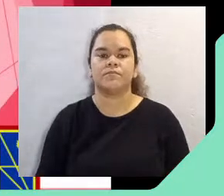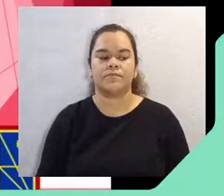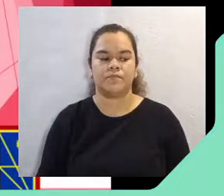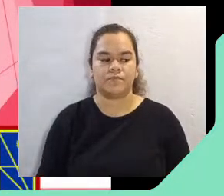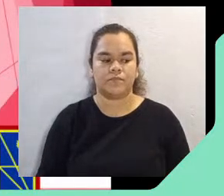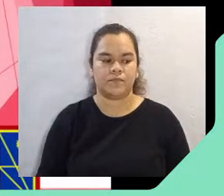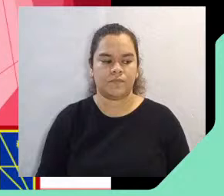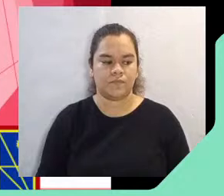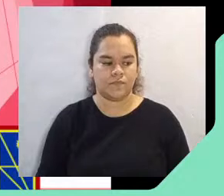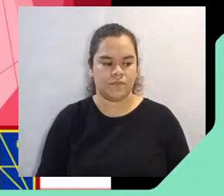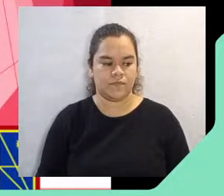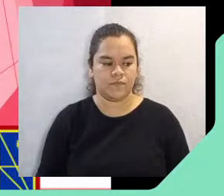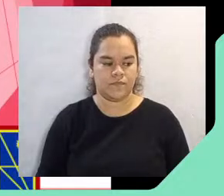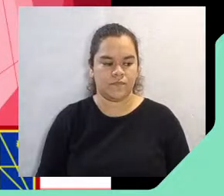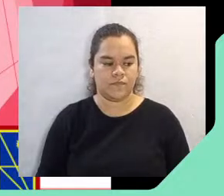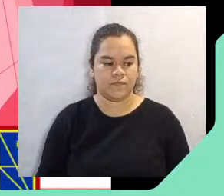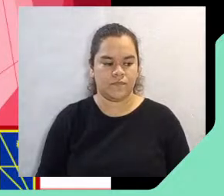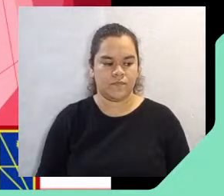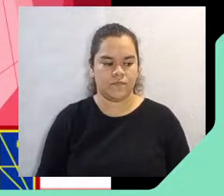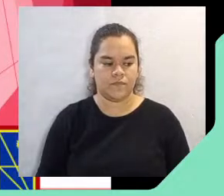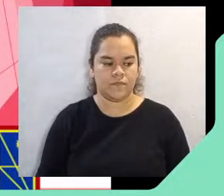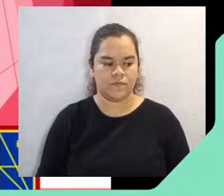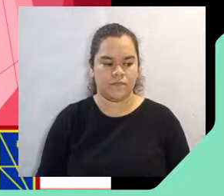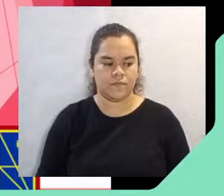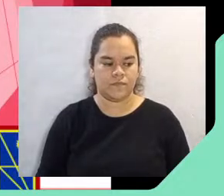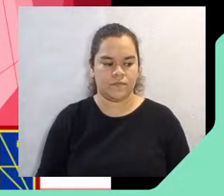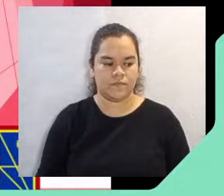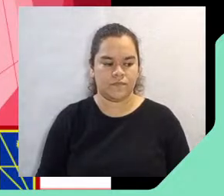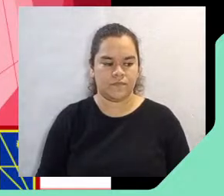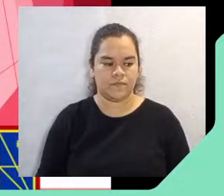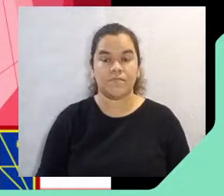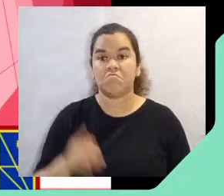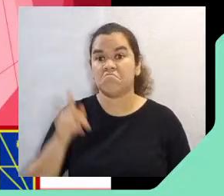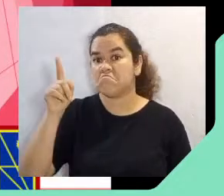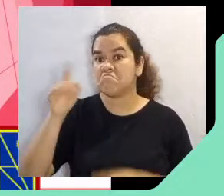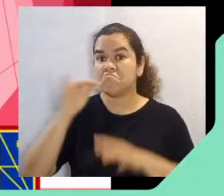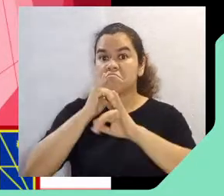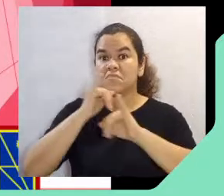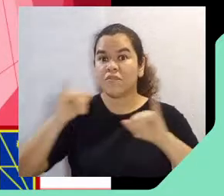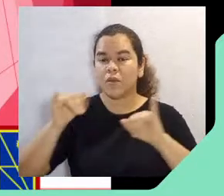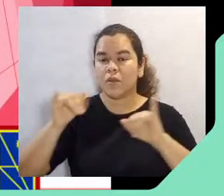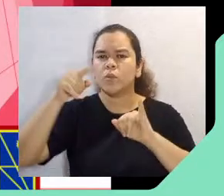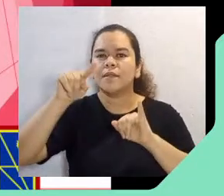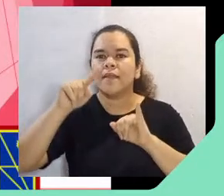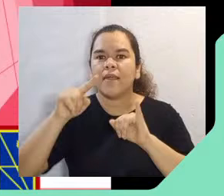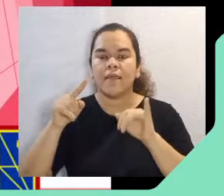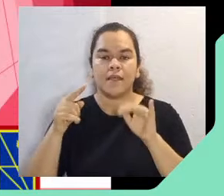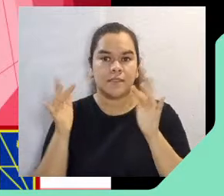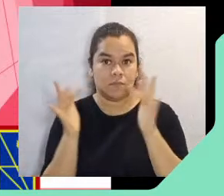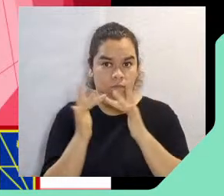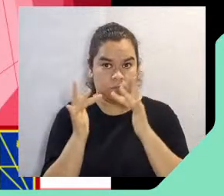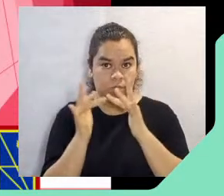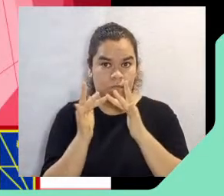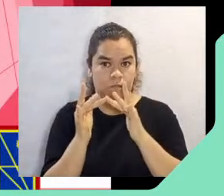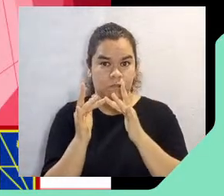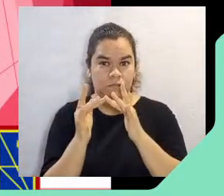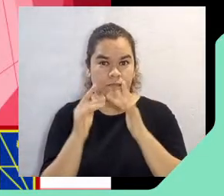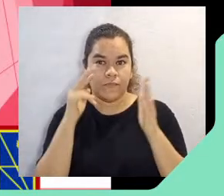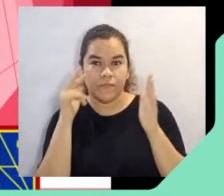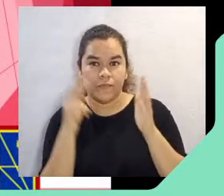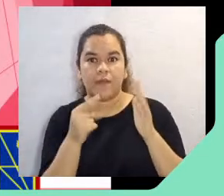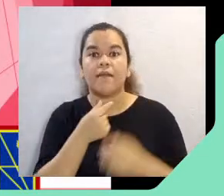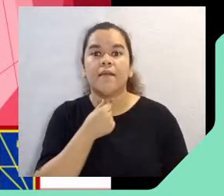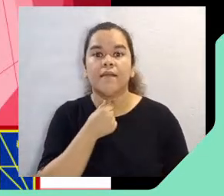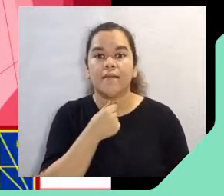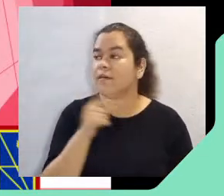Esta es por ahí un poco de información. Si nos quieren visitar en nuestras redes, nos van a